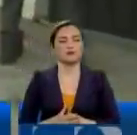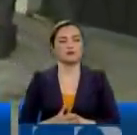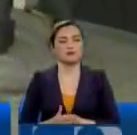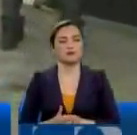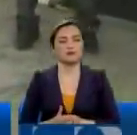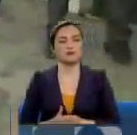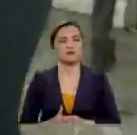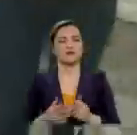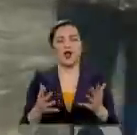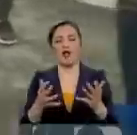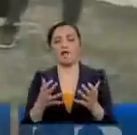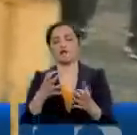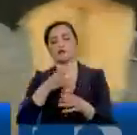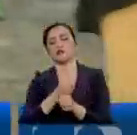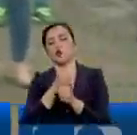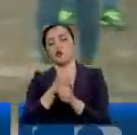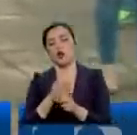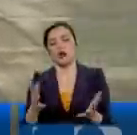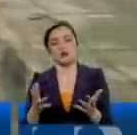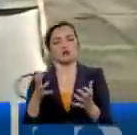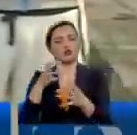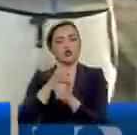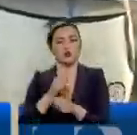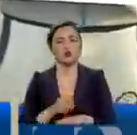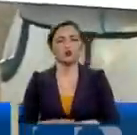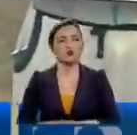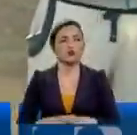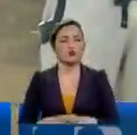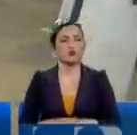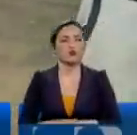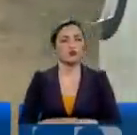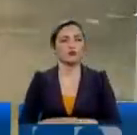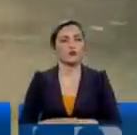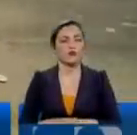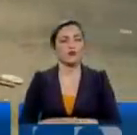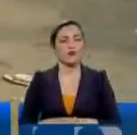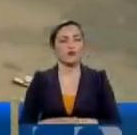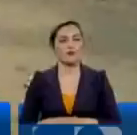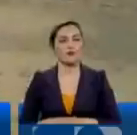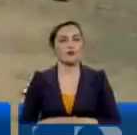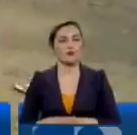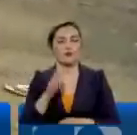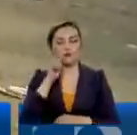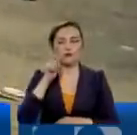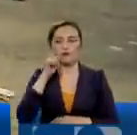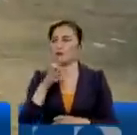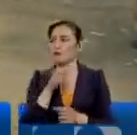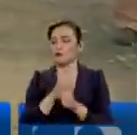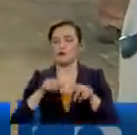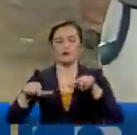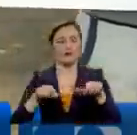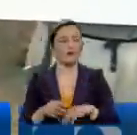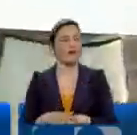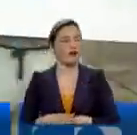¡Queremos seguridad! ¡Queremos seguridad! Así es, precisamente ellos están clamando por seguridad en el sector